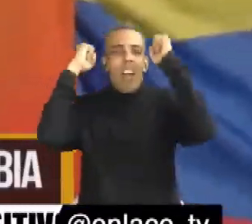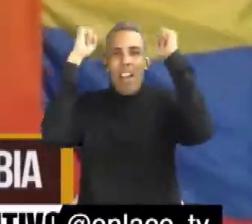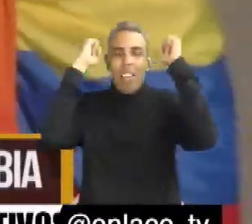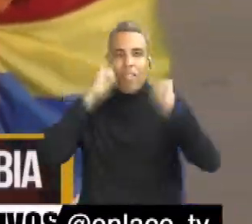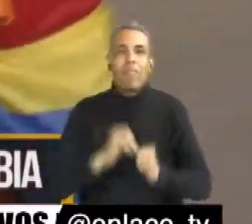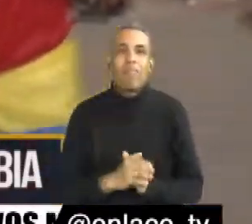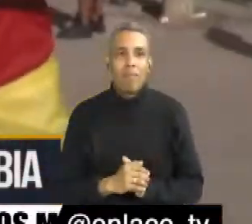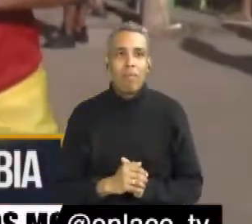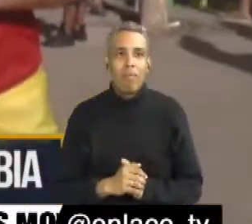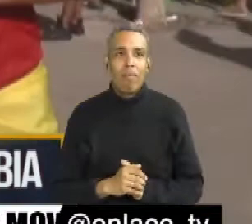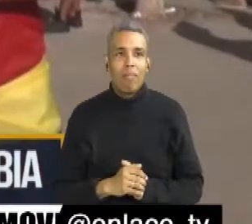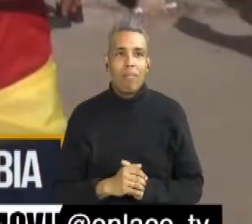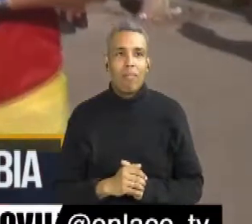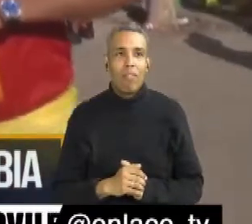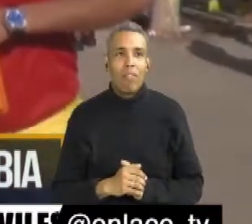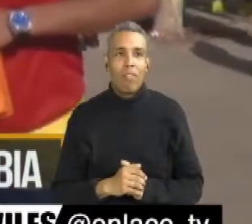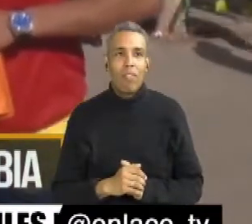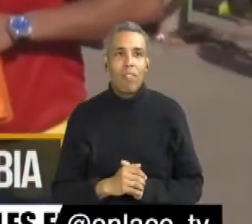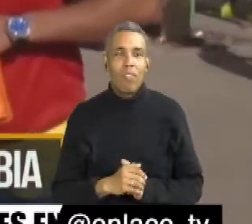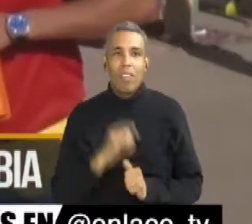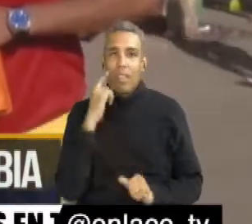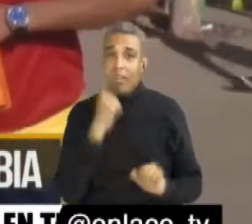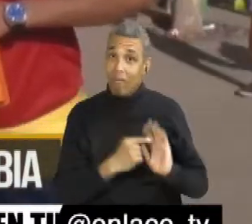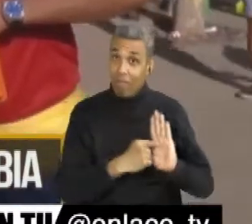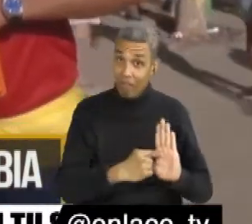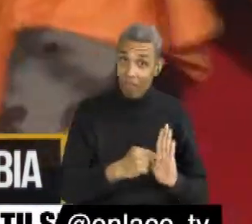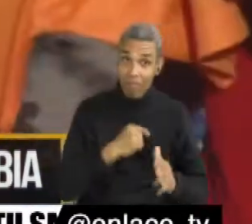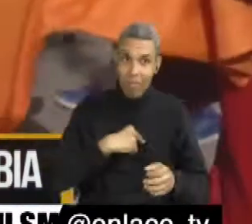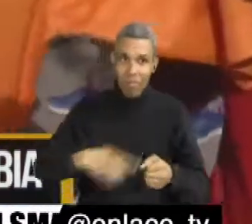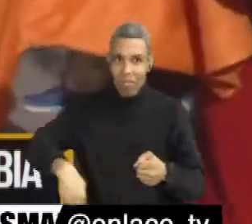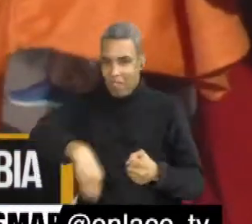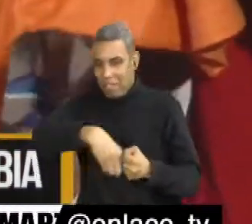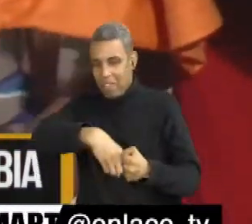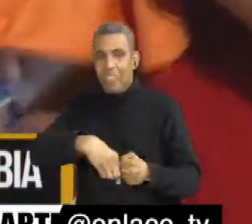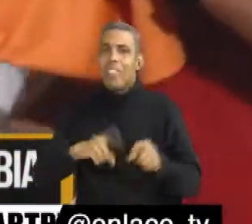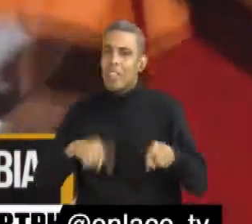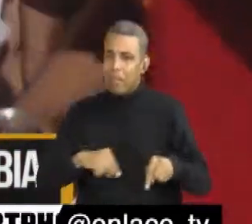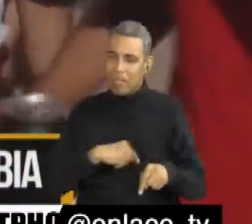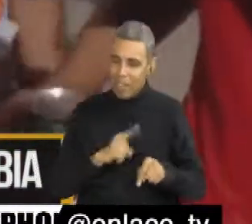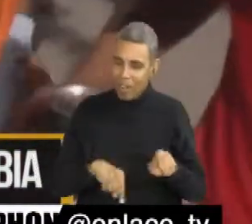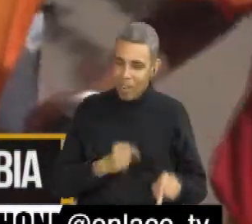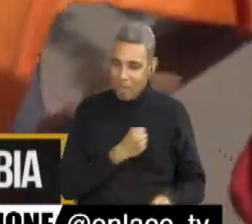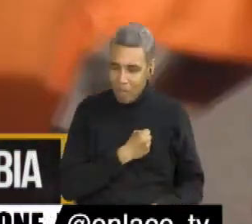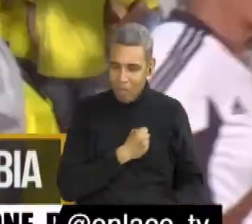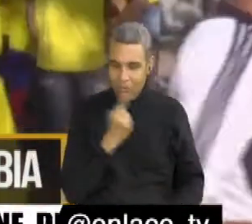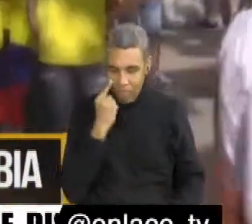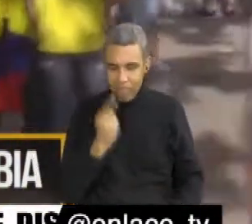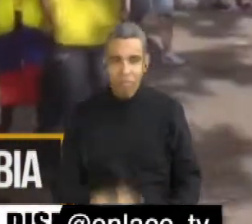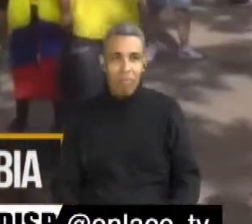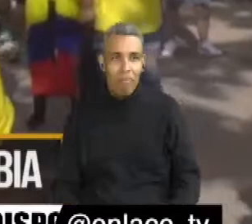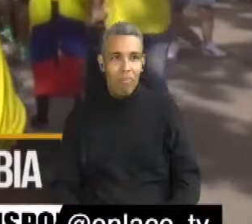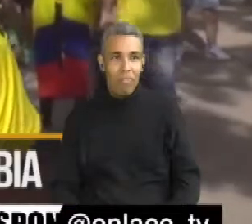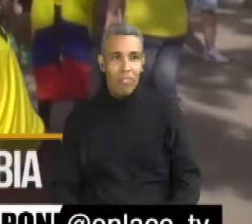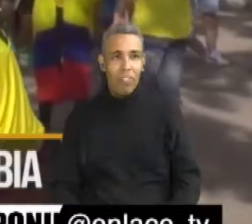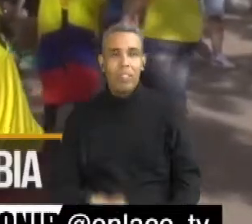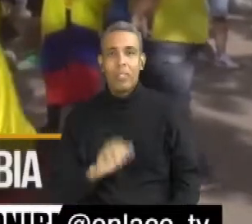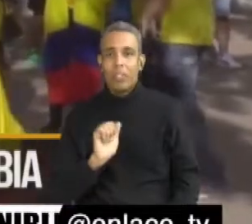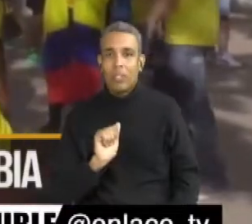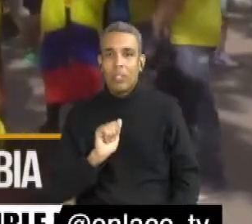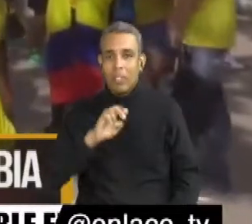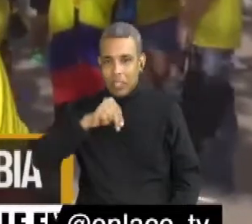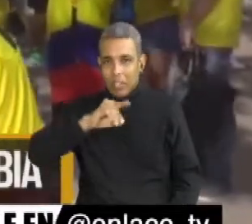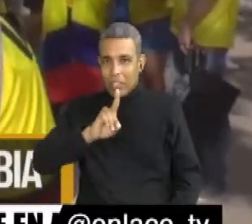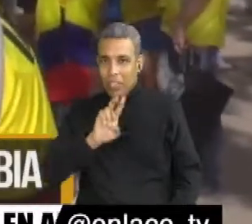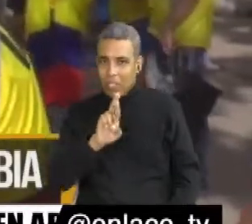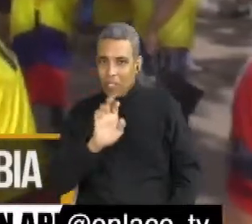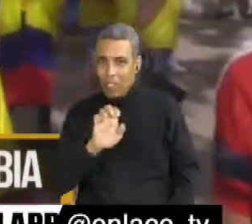Y no podía faltar la representación barranqueña. Ahí también estaban los hijos del puerto petrolero. Hernán Andrés Garrido Botello, soy de Barranca